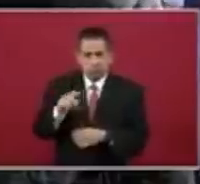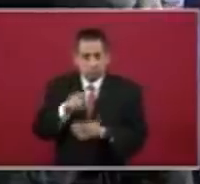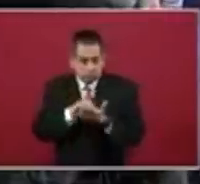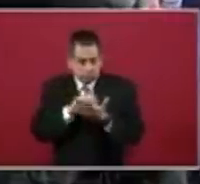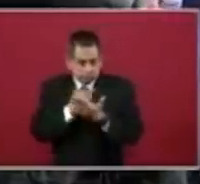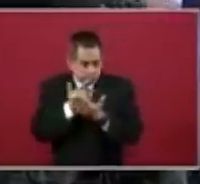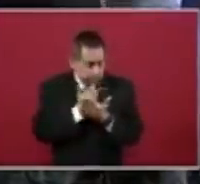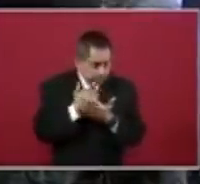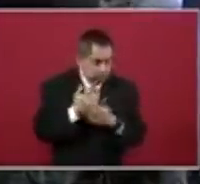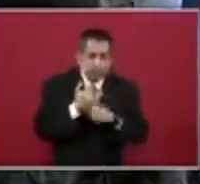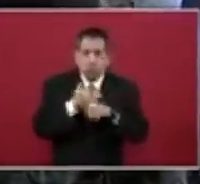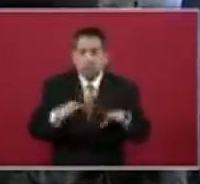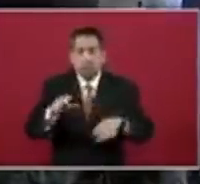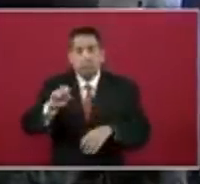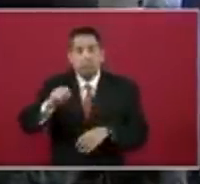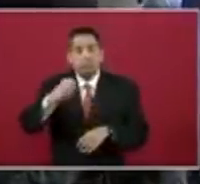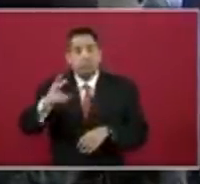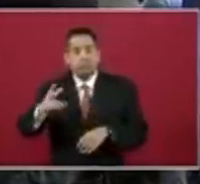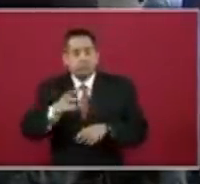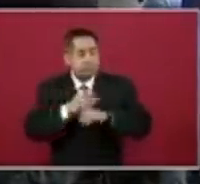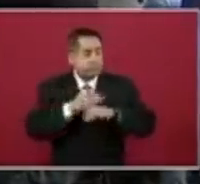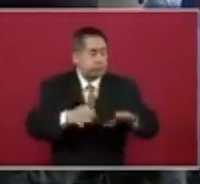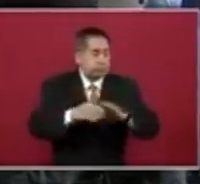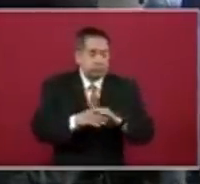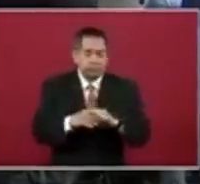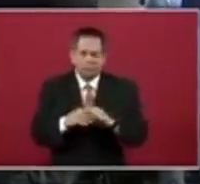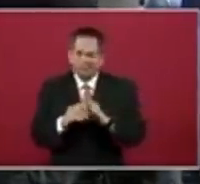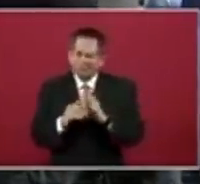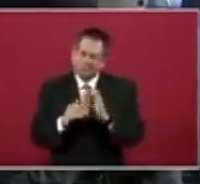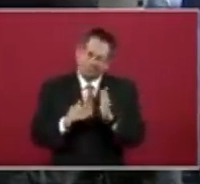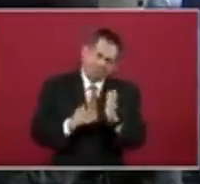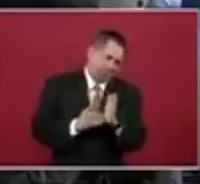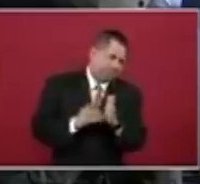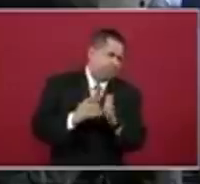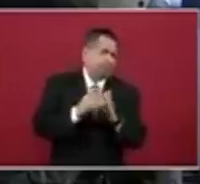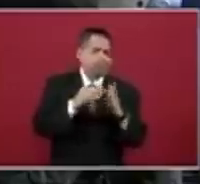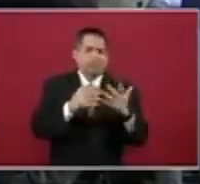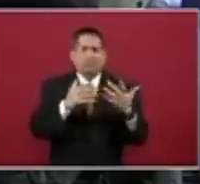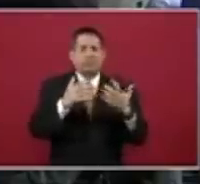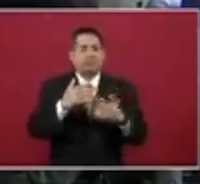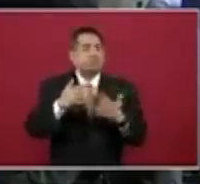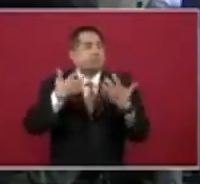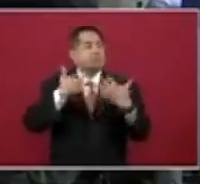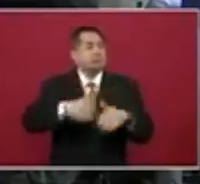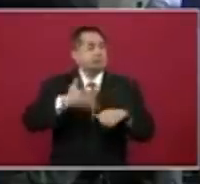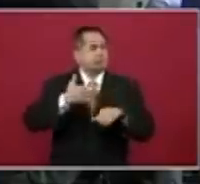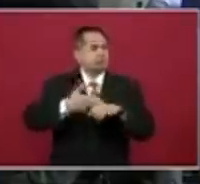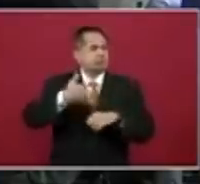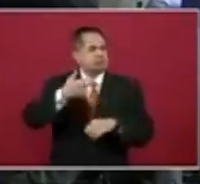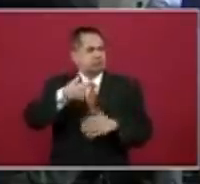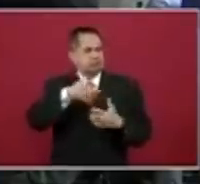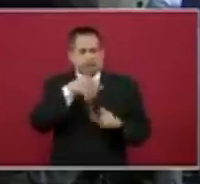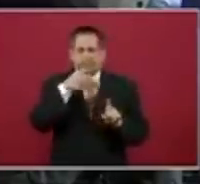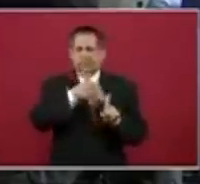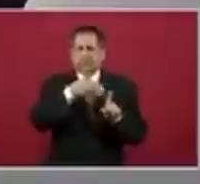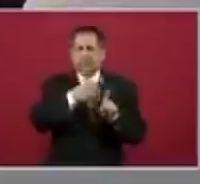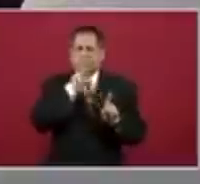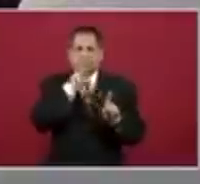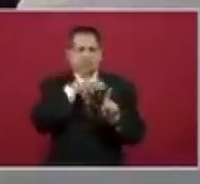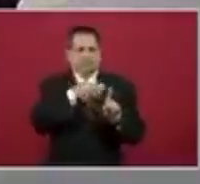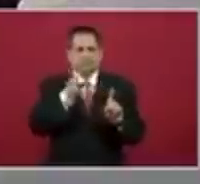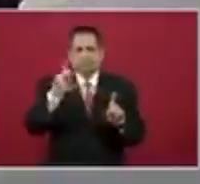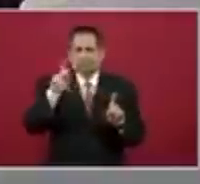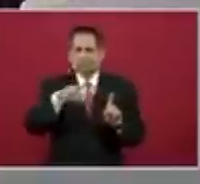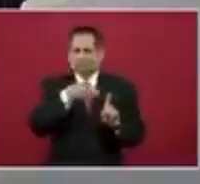con informes de Hacienda que hubo millonarios, personas, empresarios millonarios que fueron favoritos del gobierno de Peña